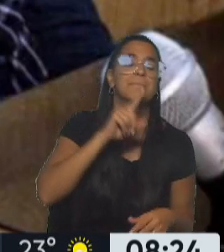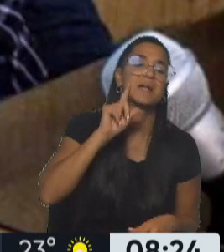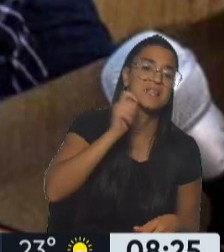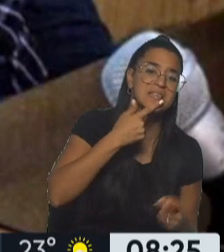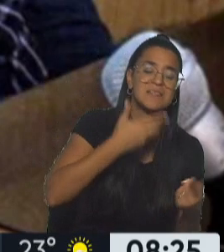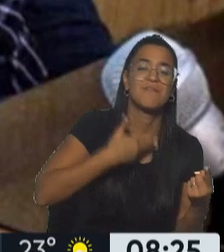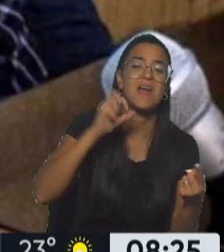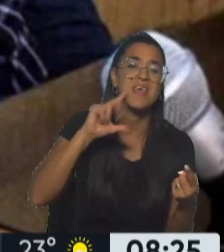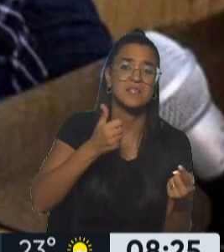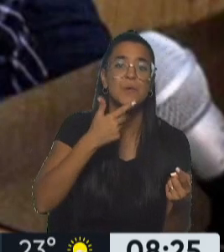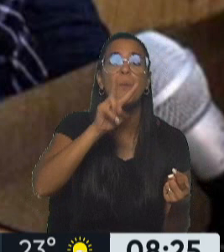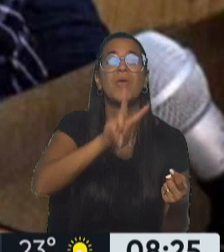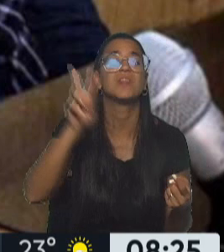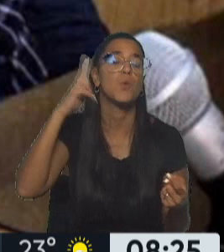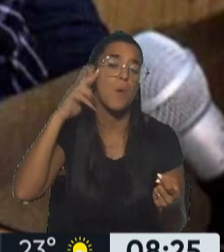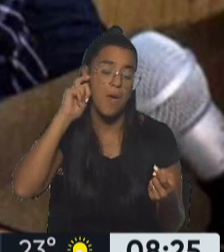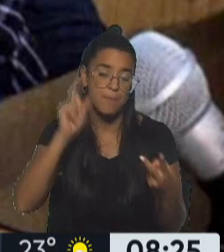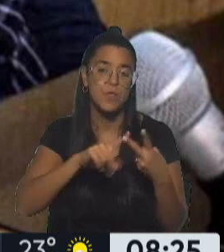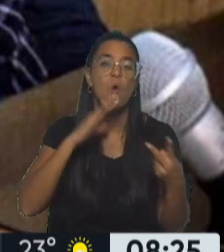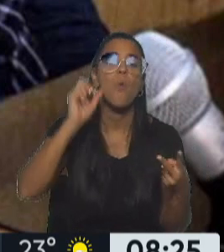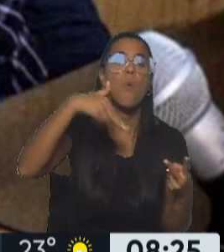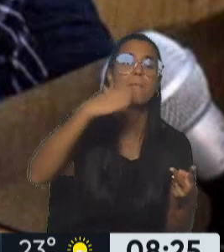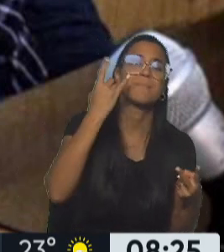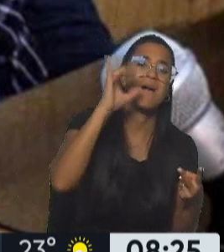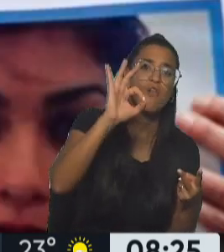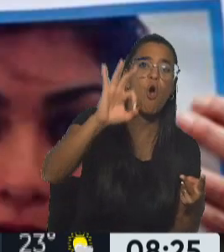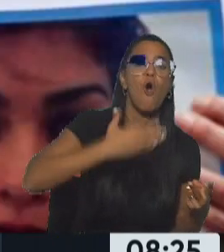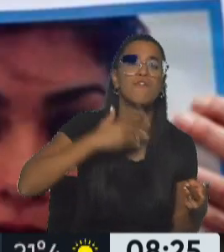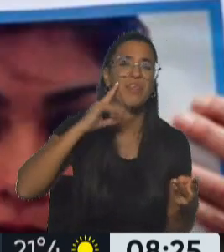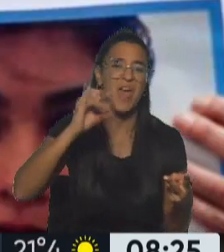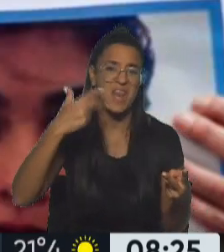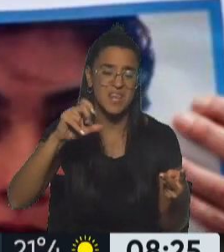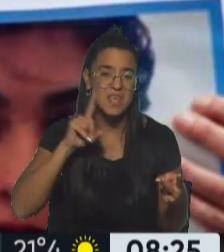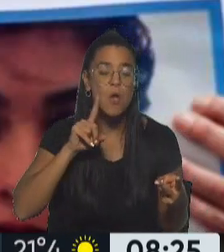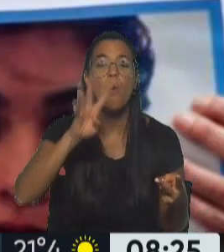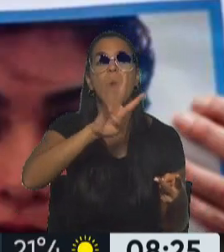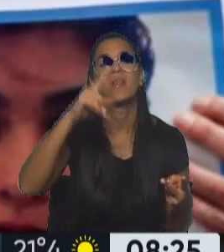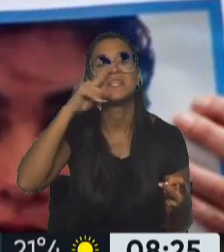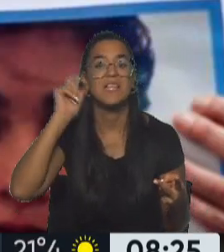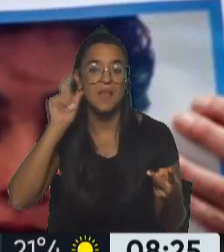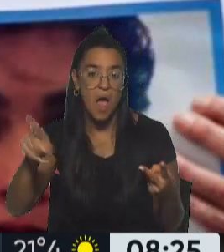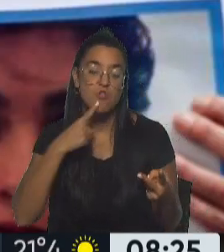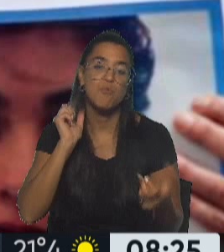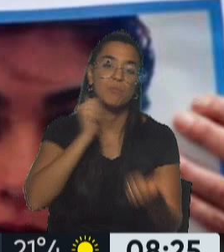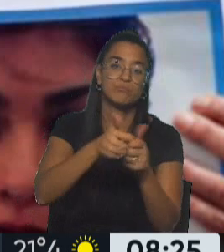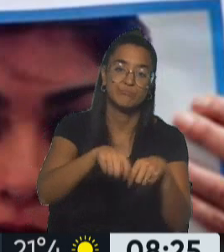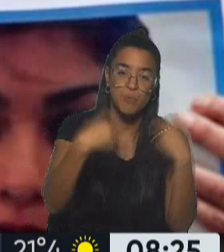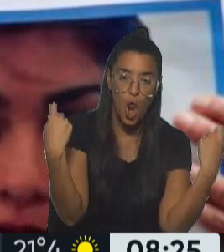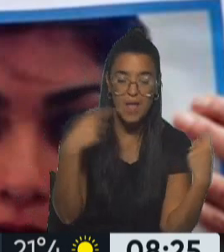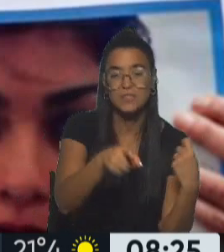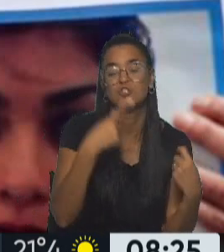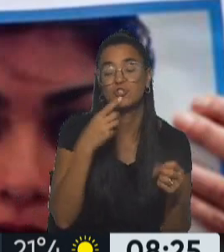Farías, 29 años, a Juan Pablo Ofidani, 47, por el delito de abuso sexual con acceso